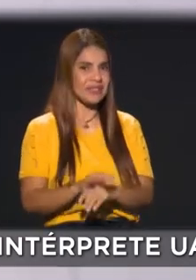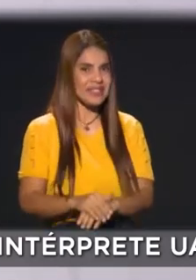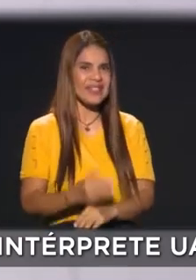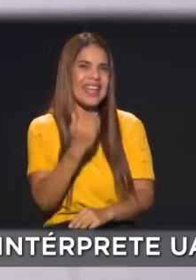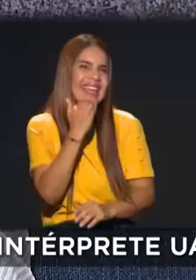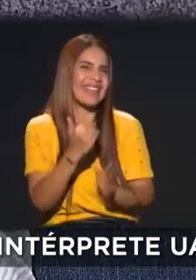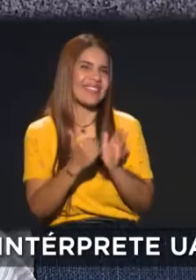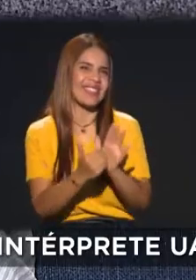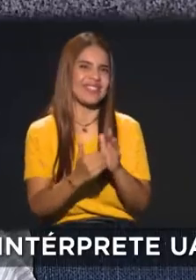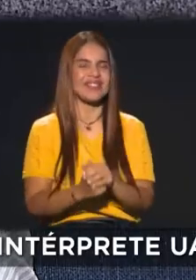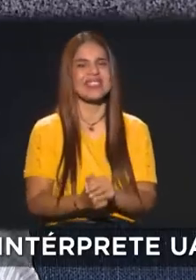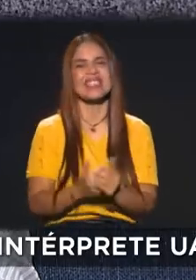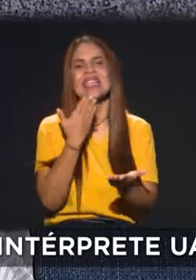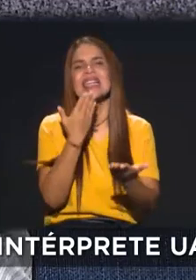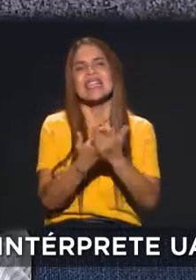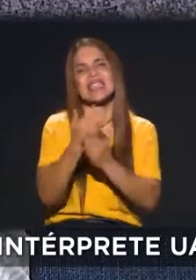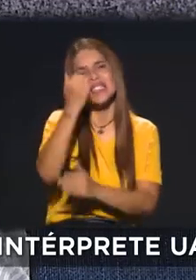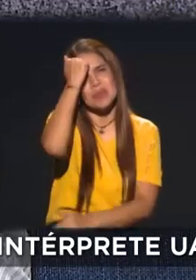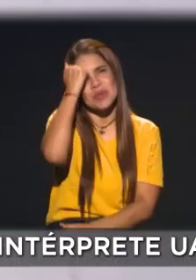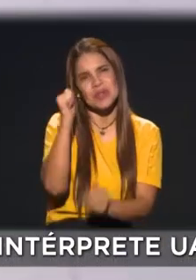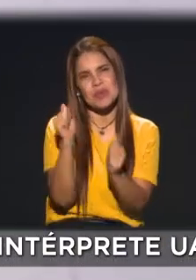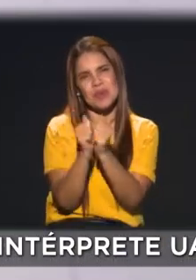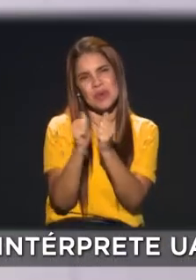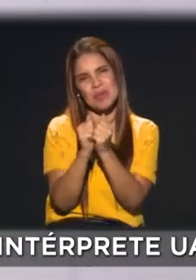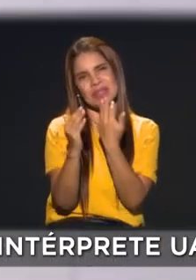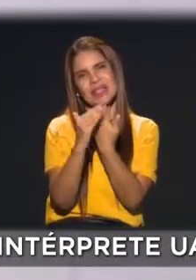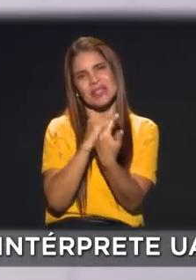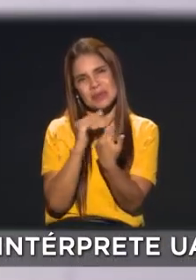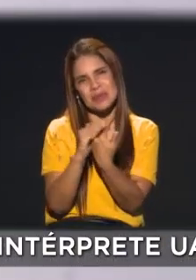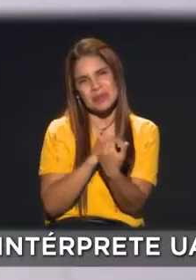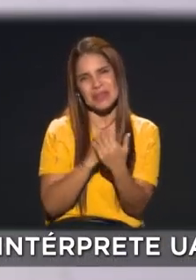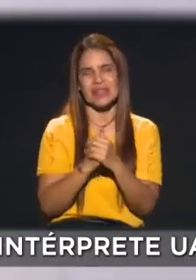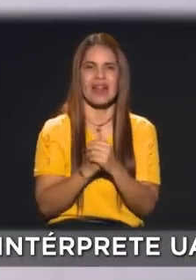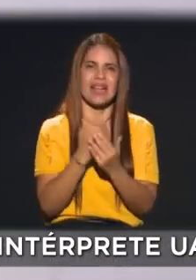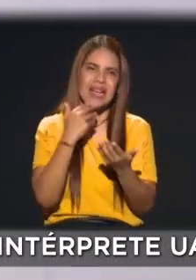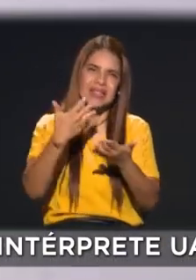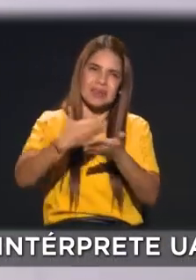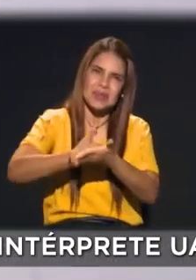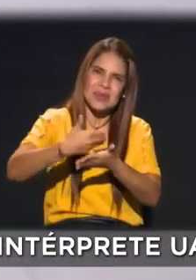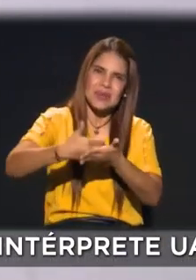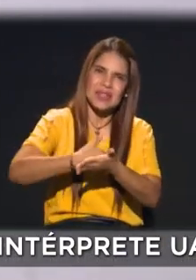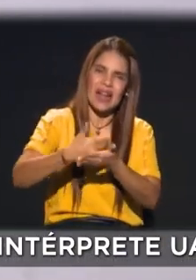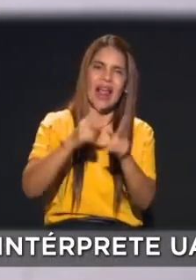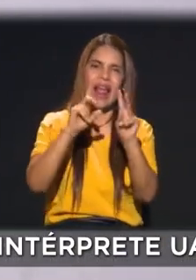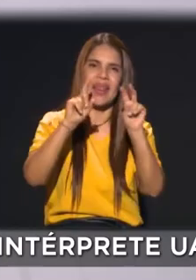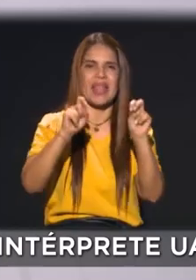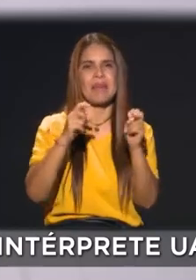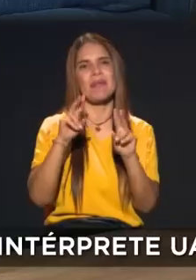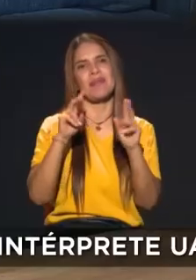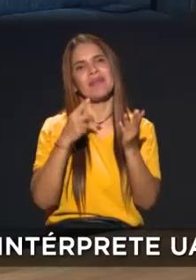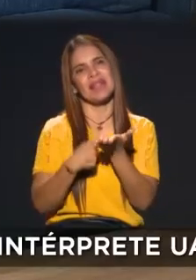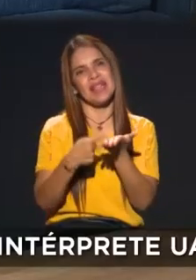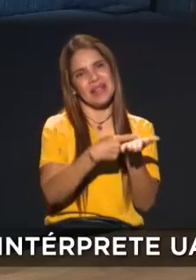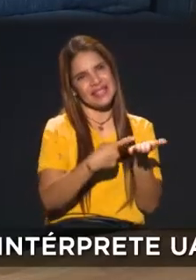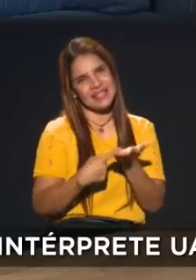Bueno, profesor Juan Carlos Rúa, muchas gracias por acompañarnos y darnos como estos elementos a la hora del debate. Muchas gracias a ustedes